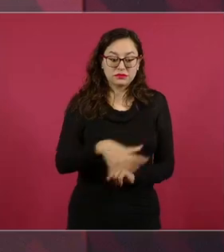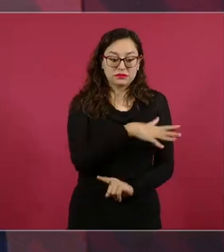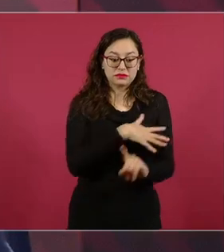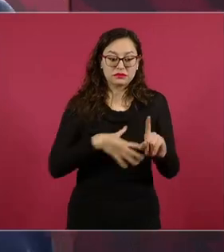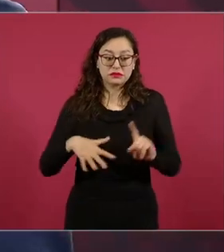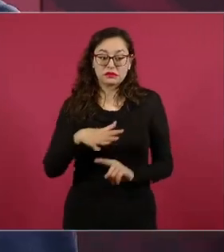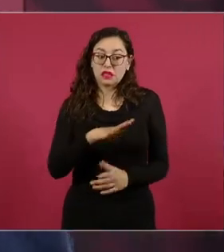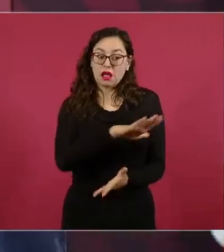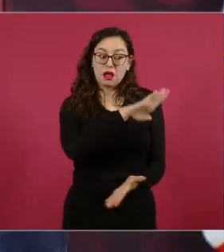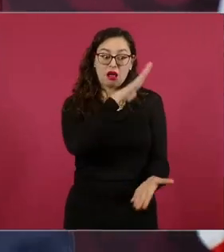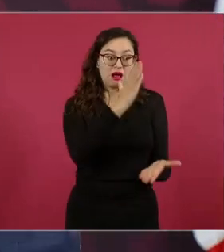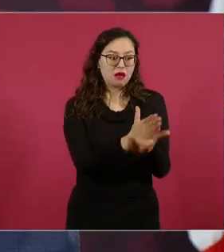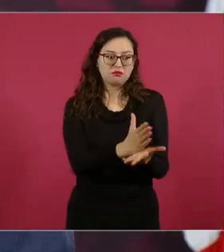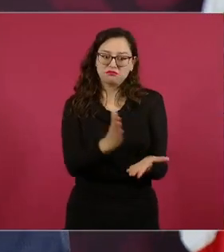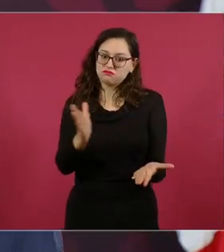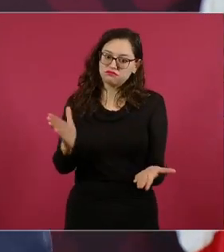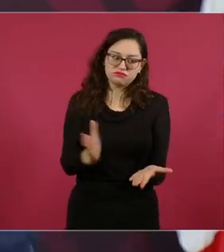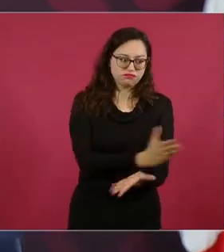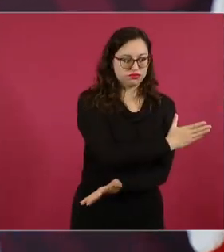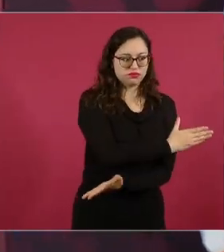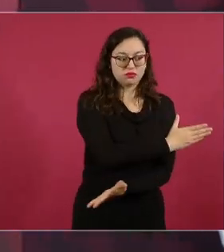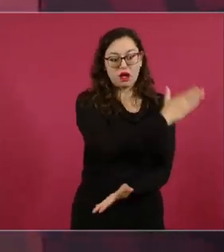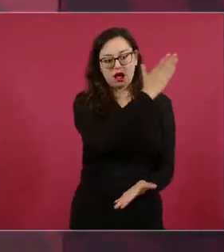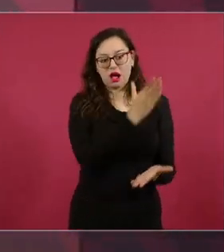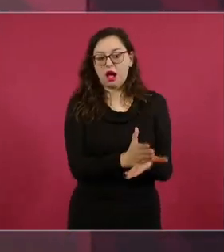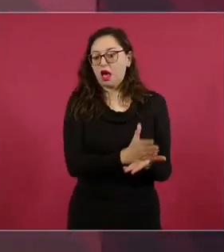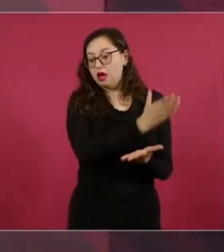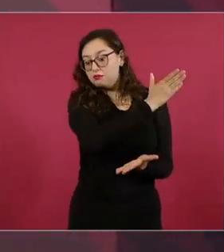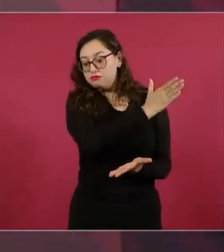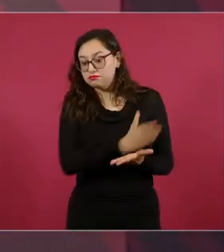y el decir antes como antes y ahora como ahora.